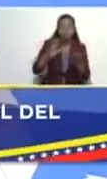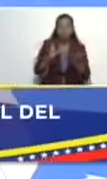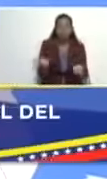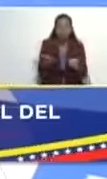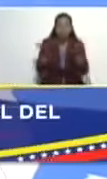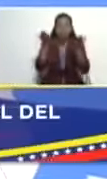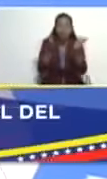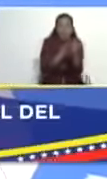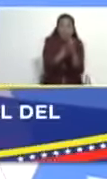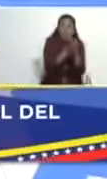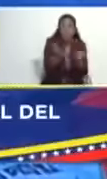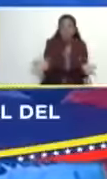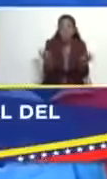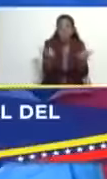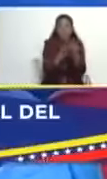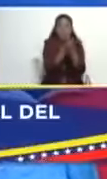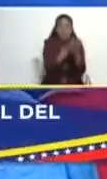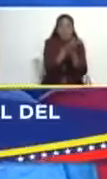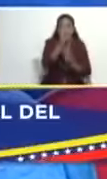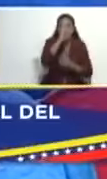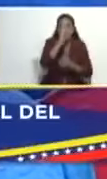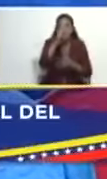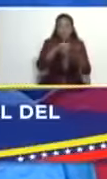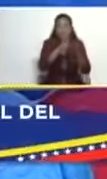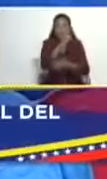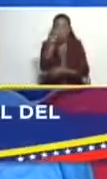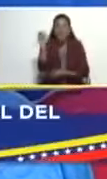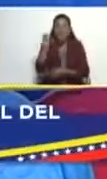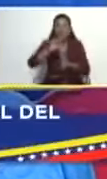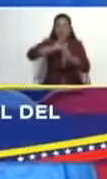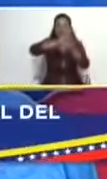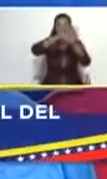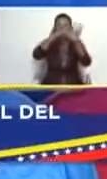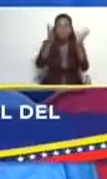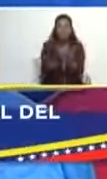impulsar los emprendimientos, ese año 2020 de la pandemia.